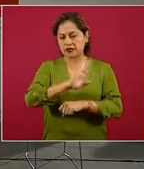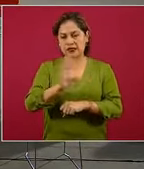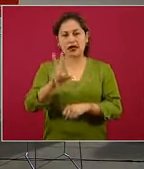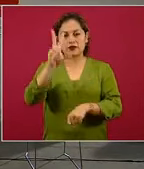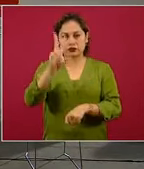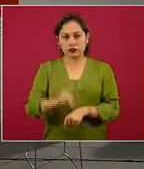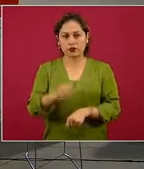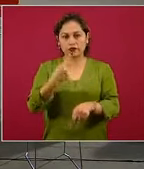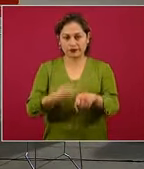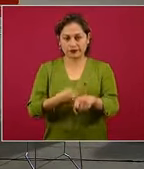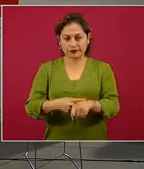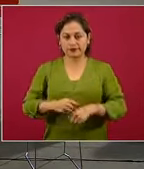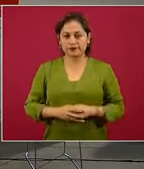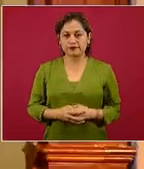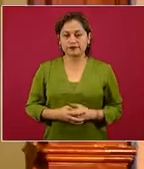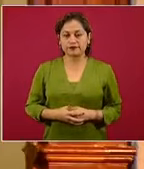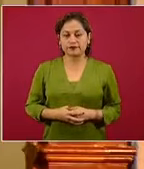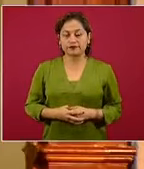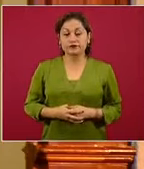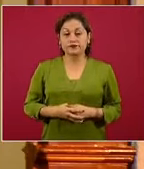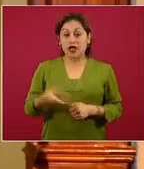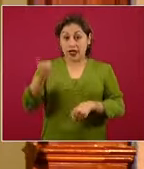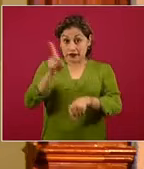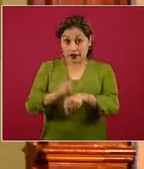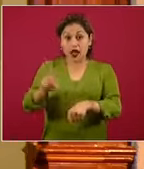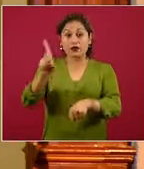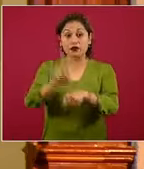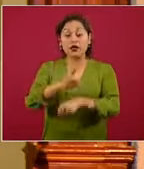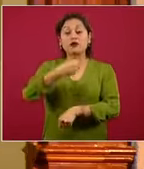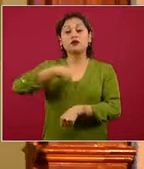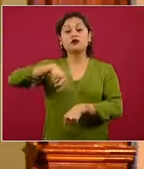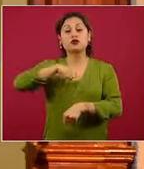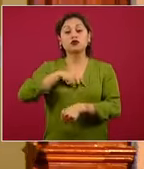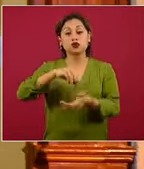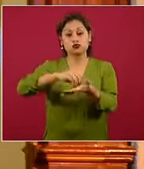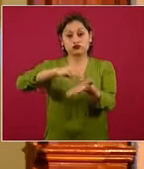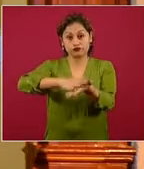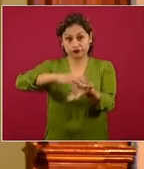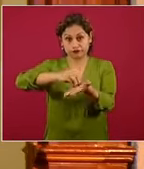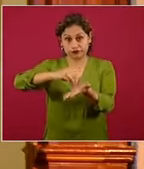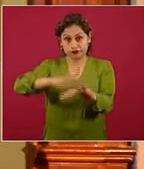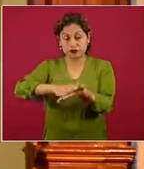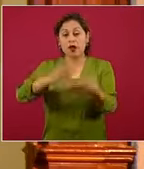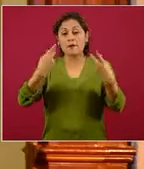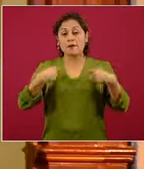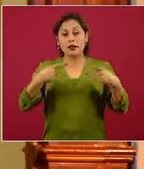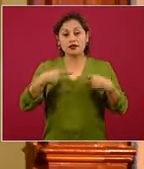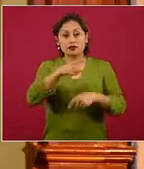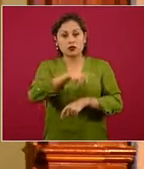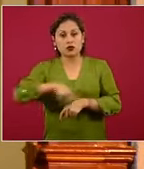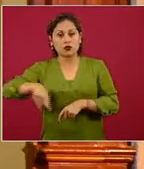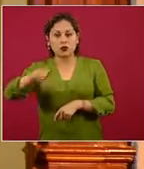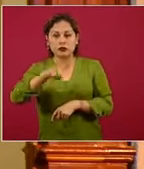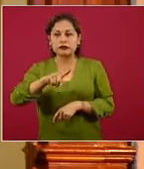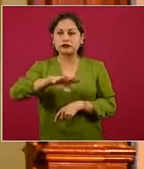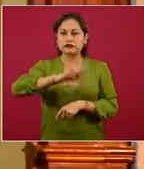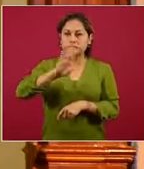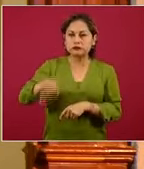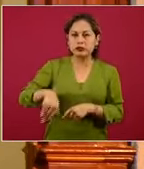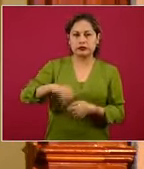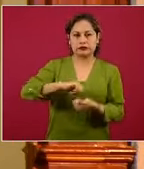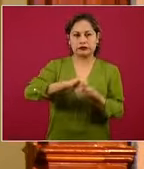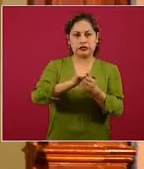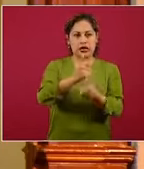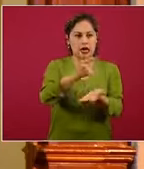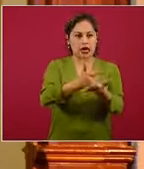SARS-CoV-2. Actualizamos también todos los días el número de personas que lamentablemente han perdido la vida a consecuencia de las